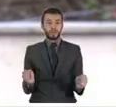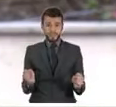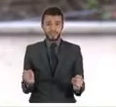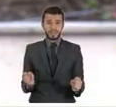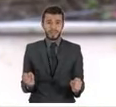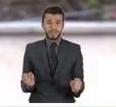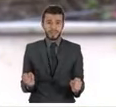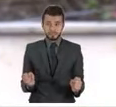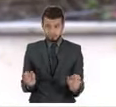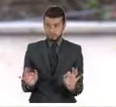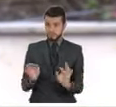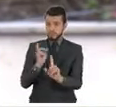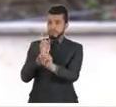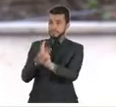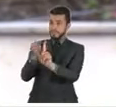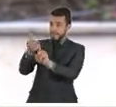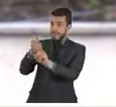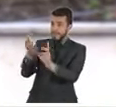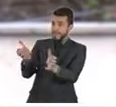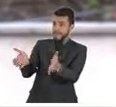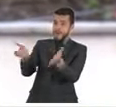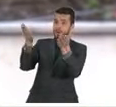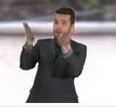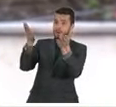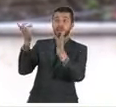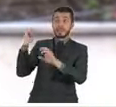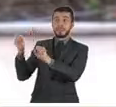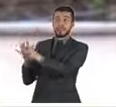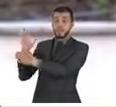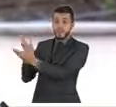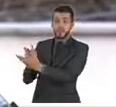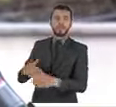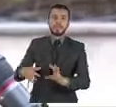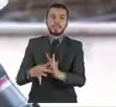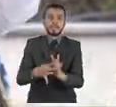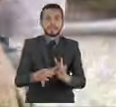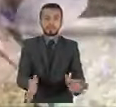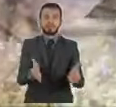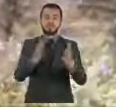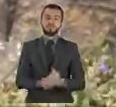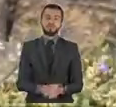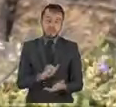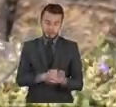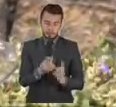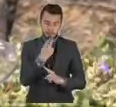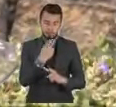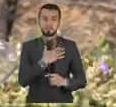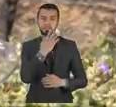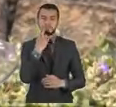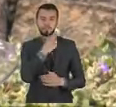día mayor vigencia? Así que de esta manera contribuiremos al Pacto de la Ciudad.